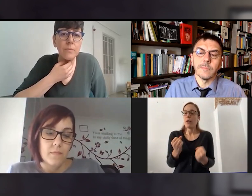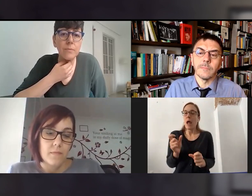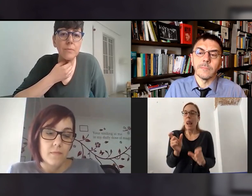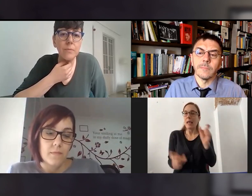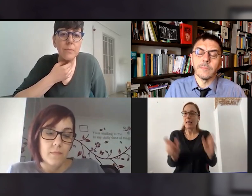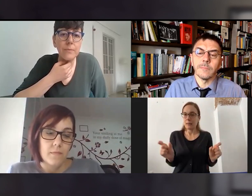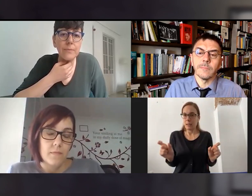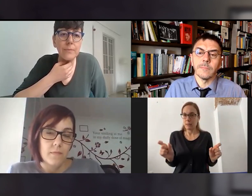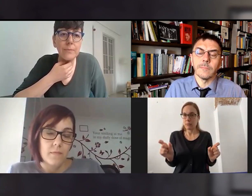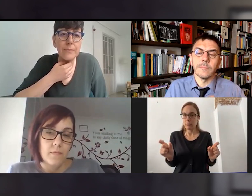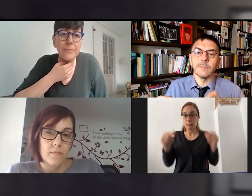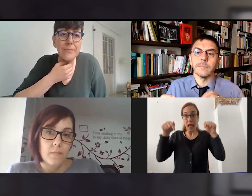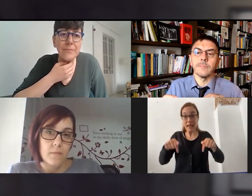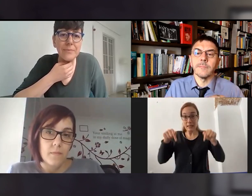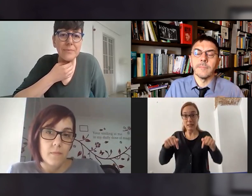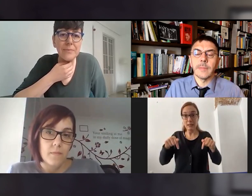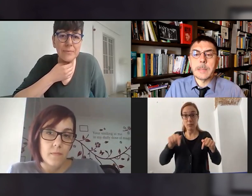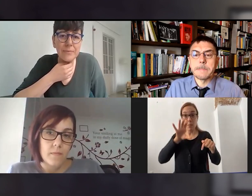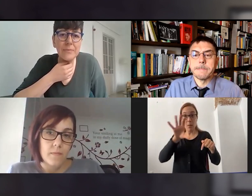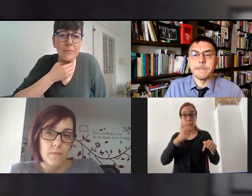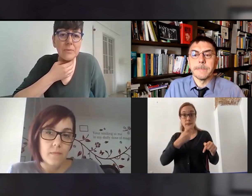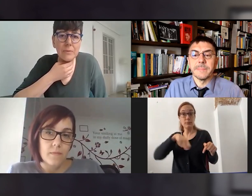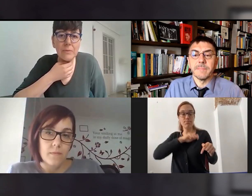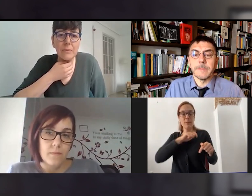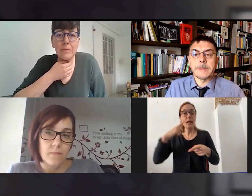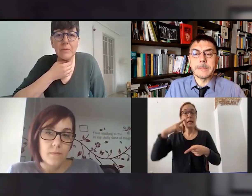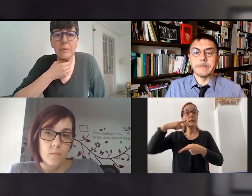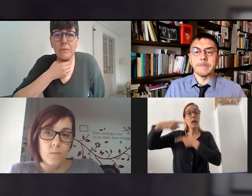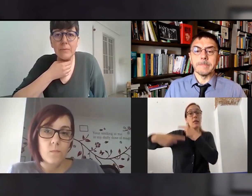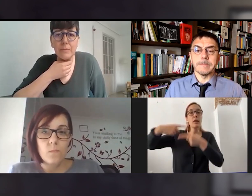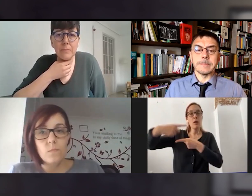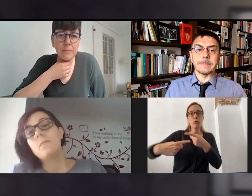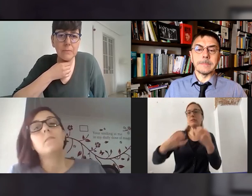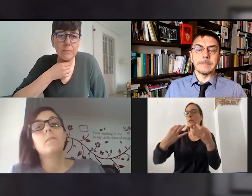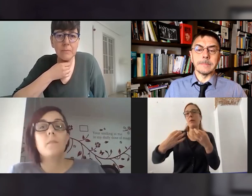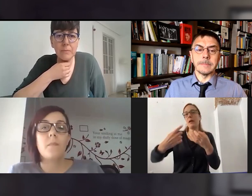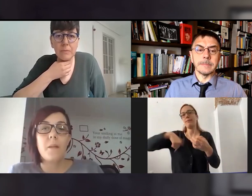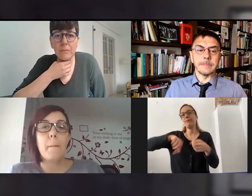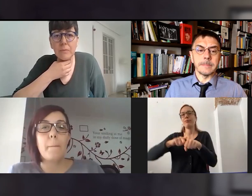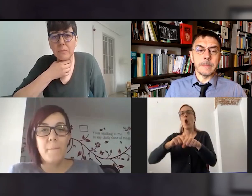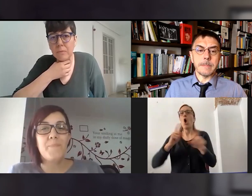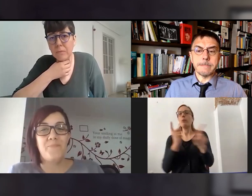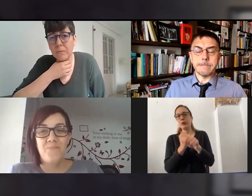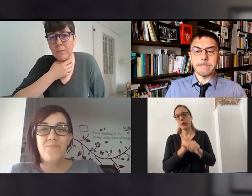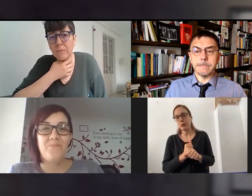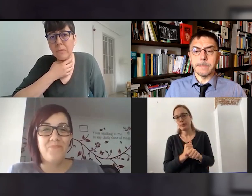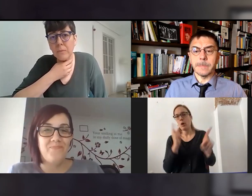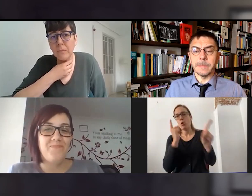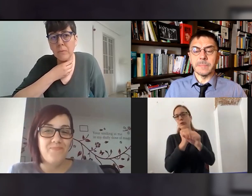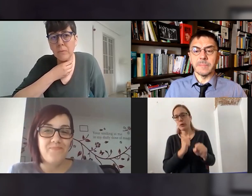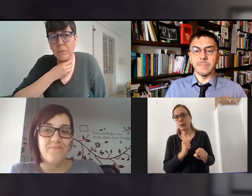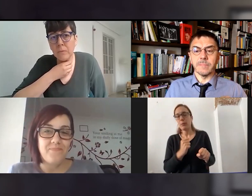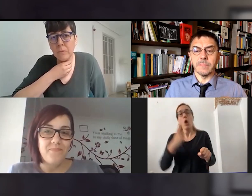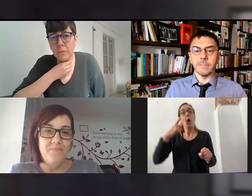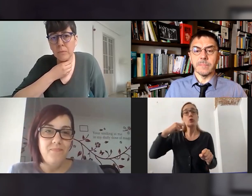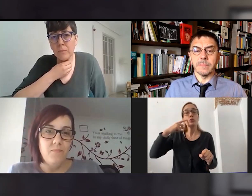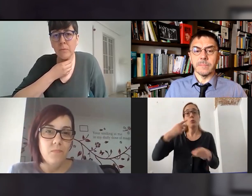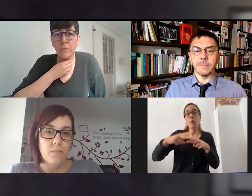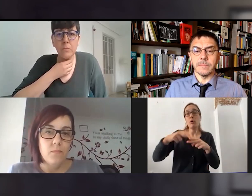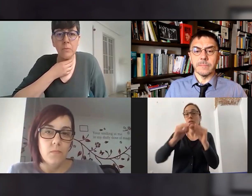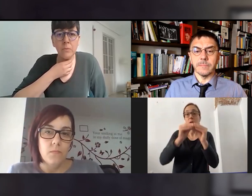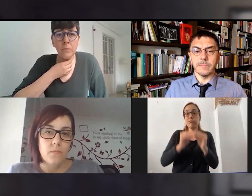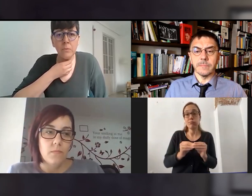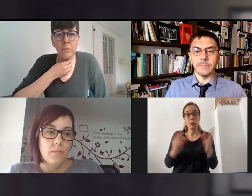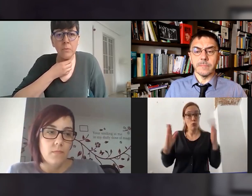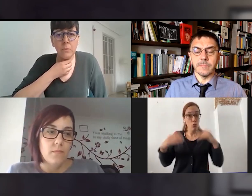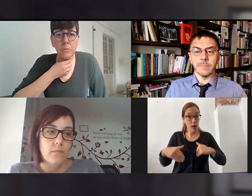en nuestro país tenemos una tradición por la cual siempre hemos sido oposición y no estamos acostumbrados a hacer política también teniendo una